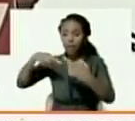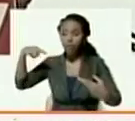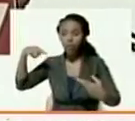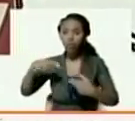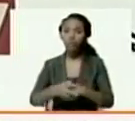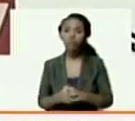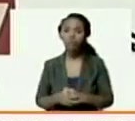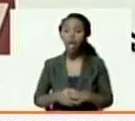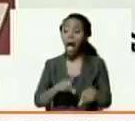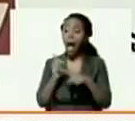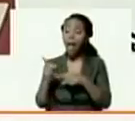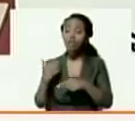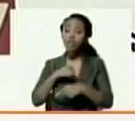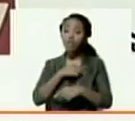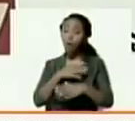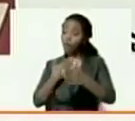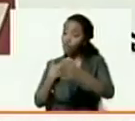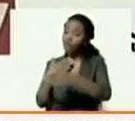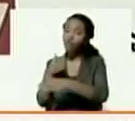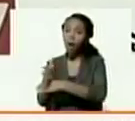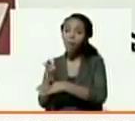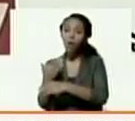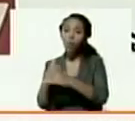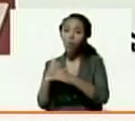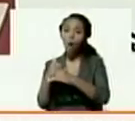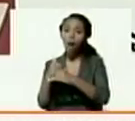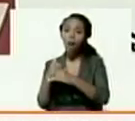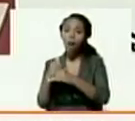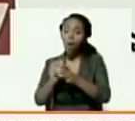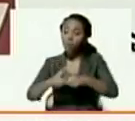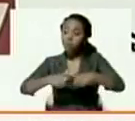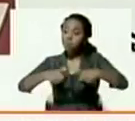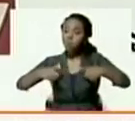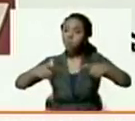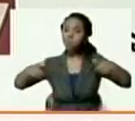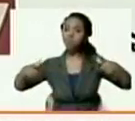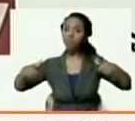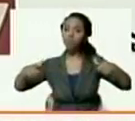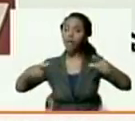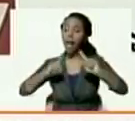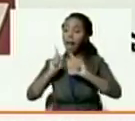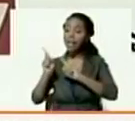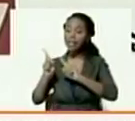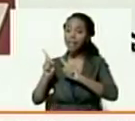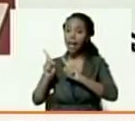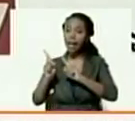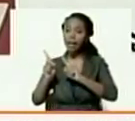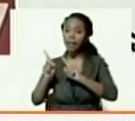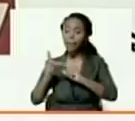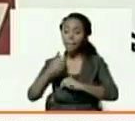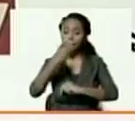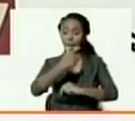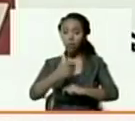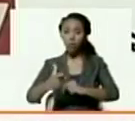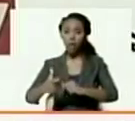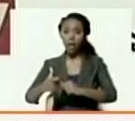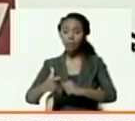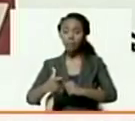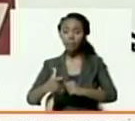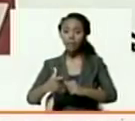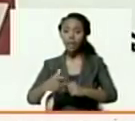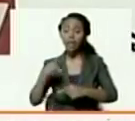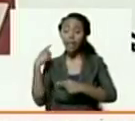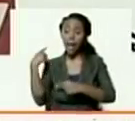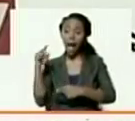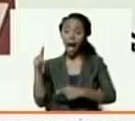ahí nos vamos nosotros ahora a incrementar ese gran ejército que tiene el